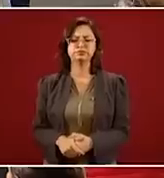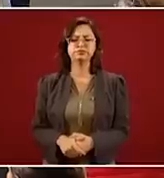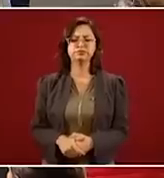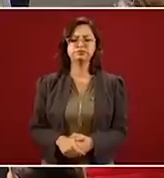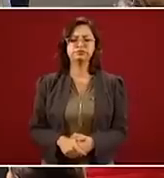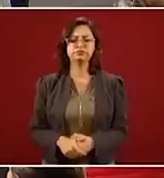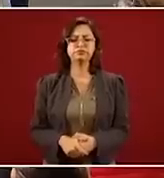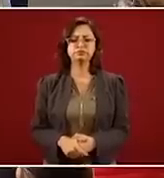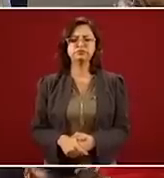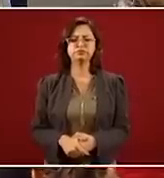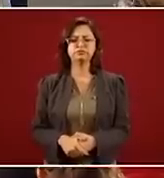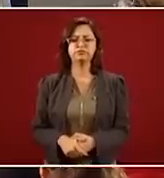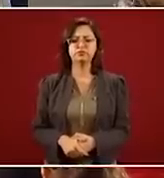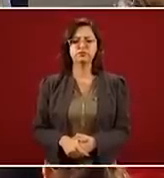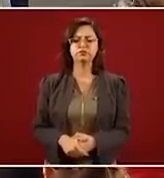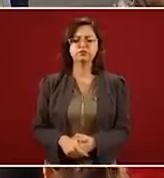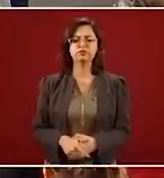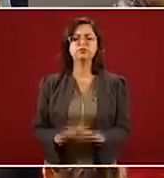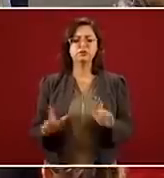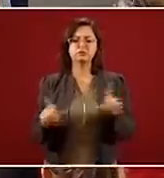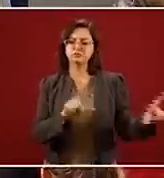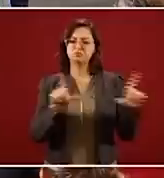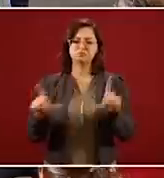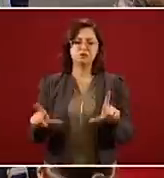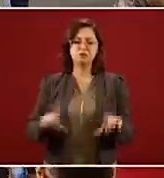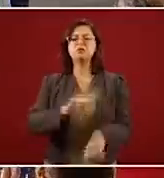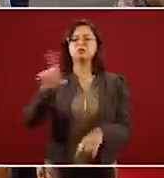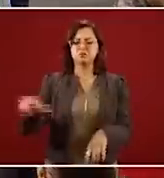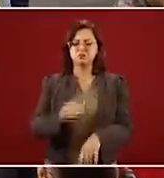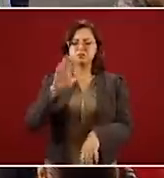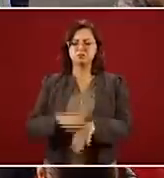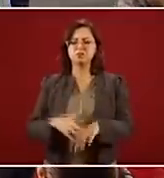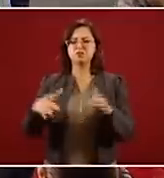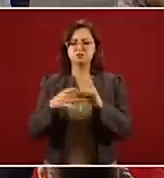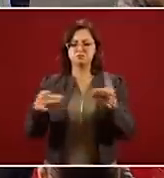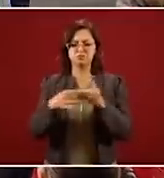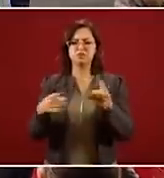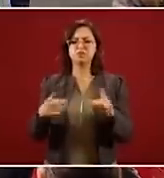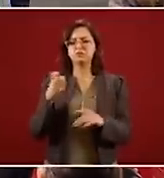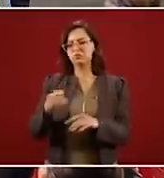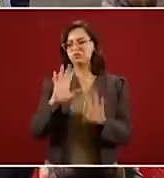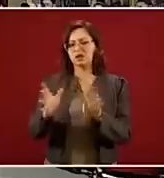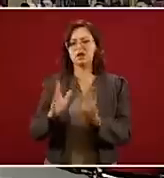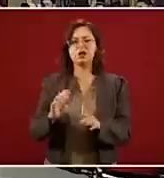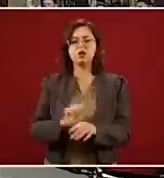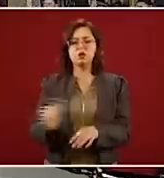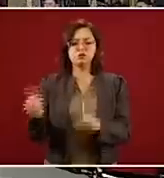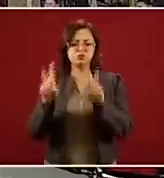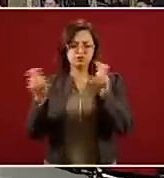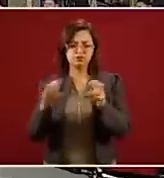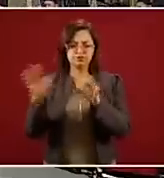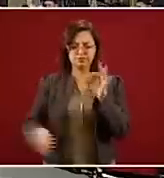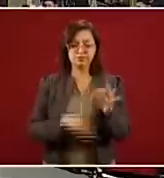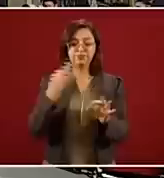Bueno, esta parte ya quedaría para más adelante. Las preguntas. Sí. Pues es cuanto, con